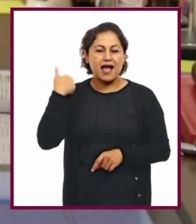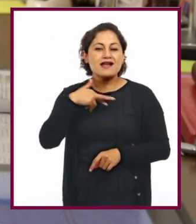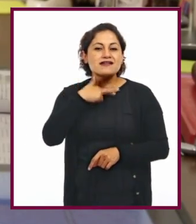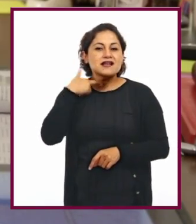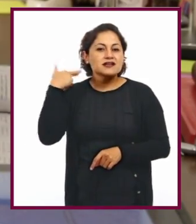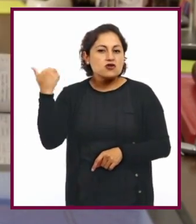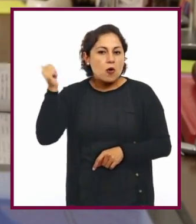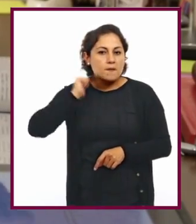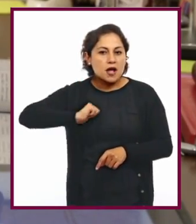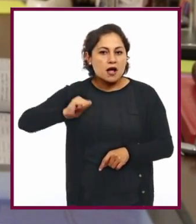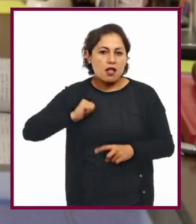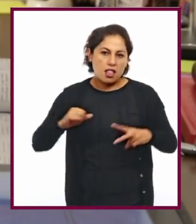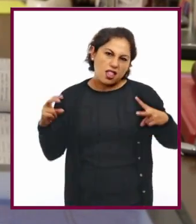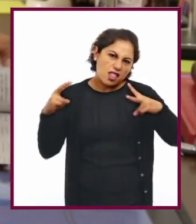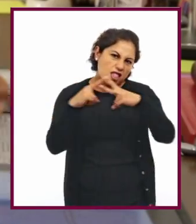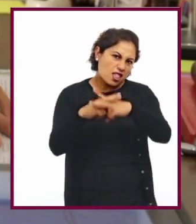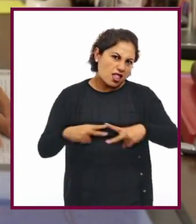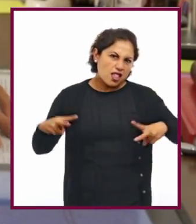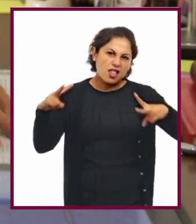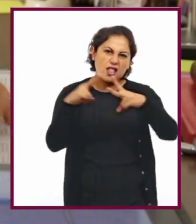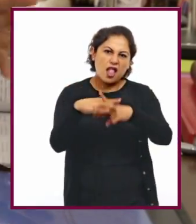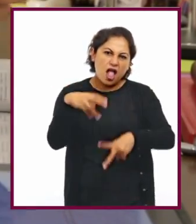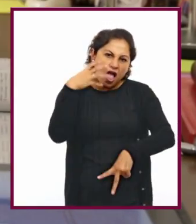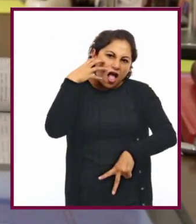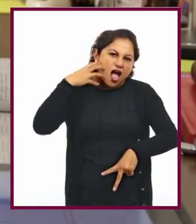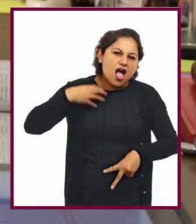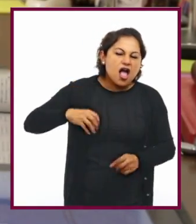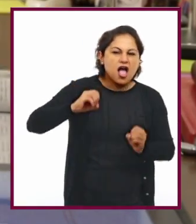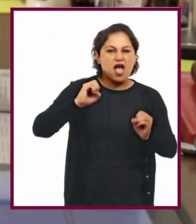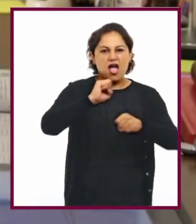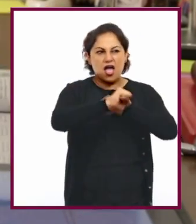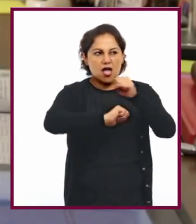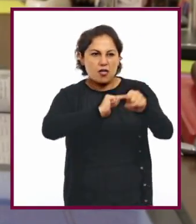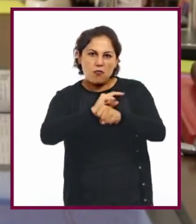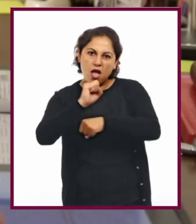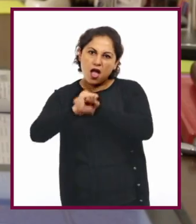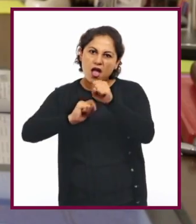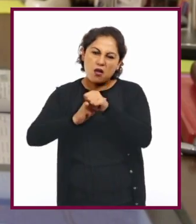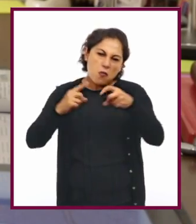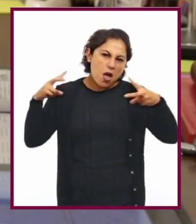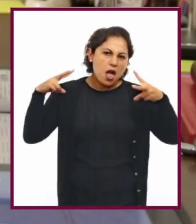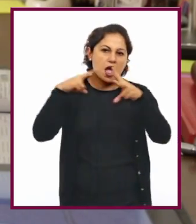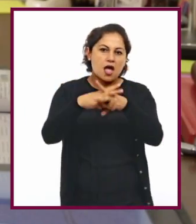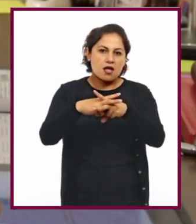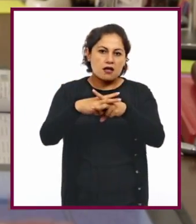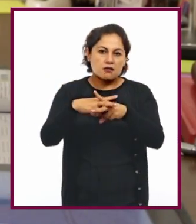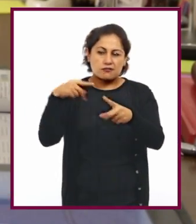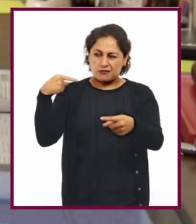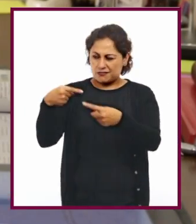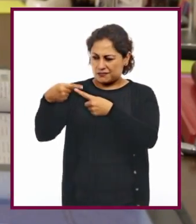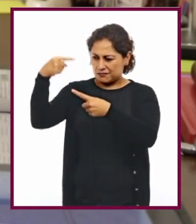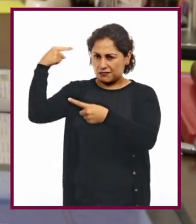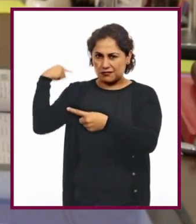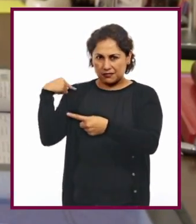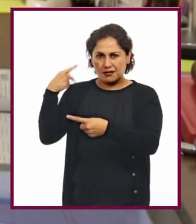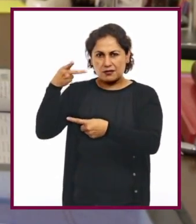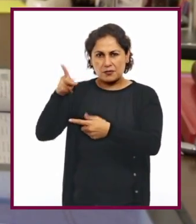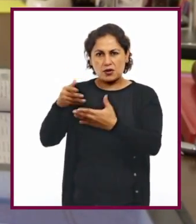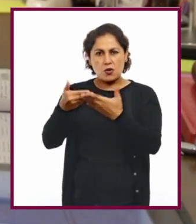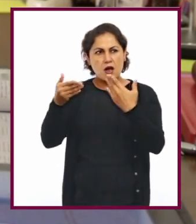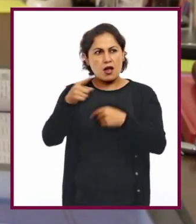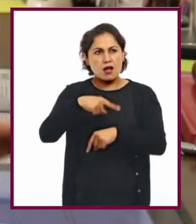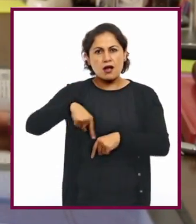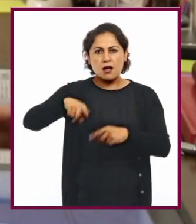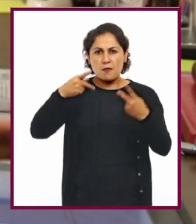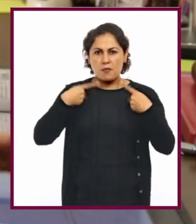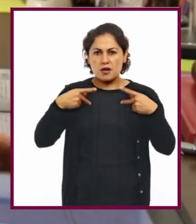público disfrutaba de peleas entre gladiadores con leones o fieras contra fieras. Sin embargo, siguen siendo actividades donde